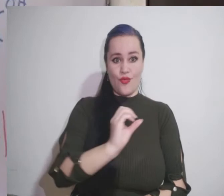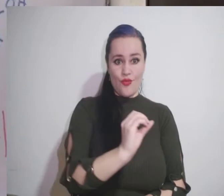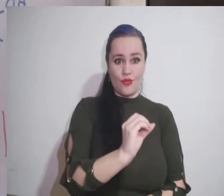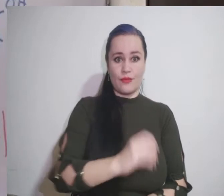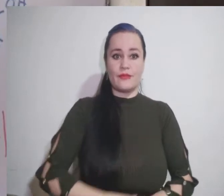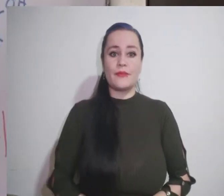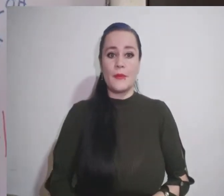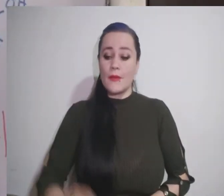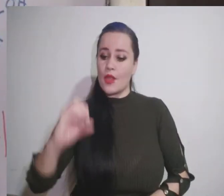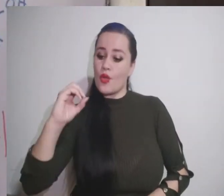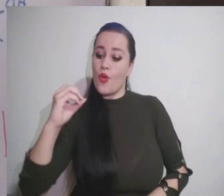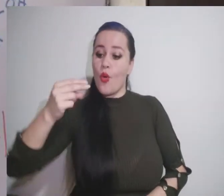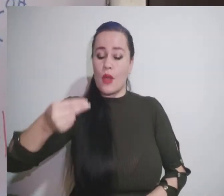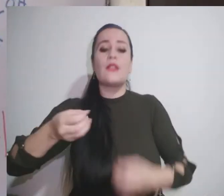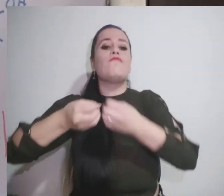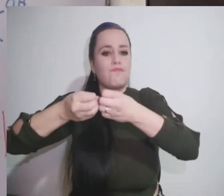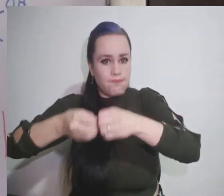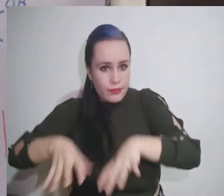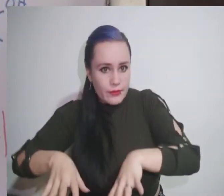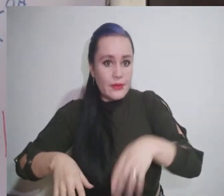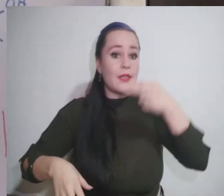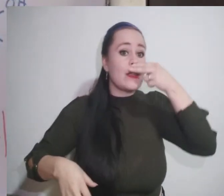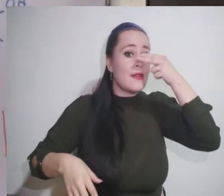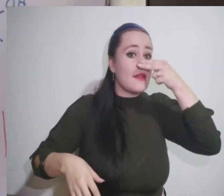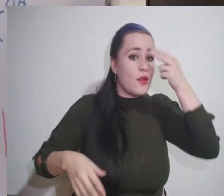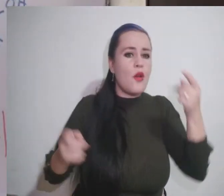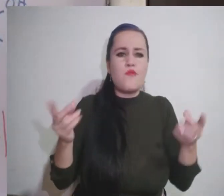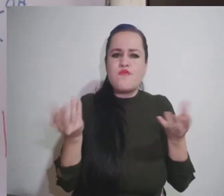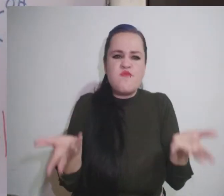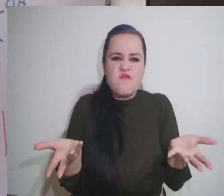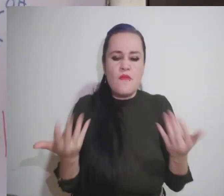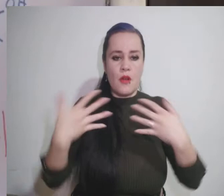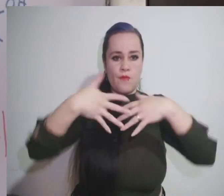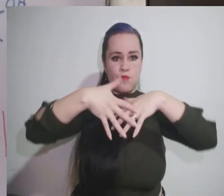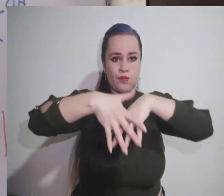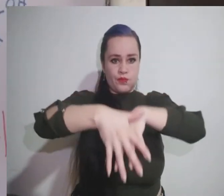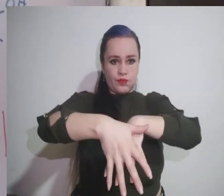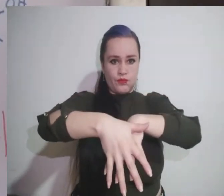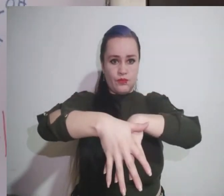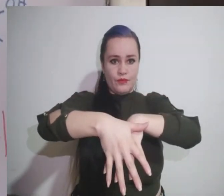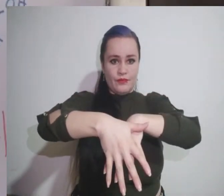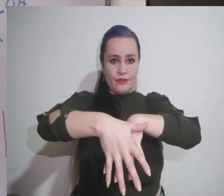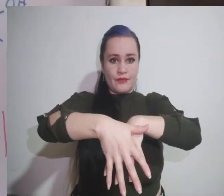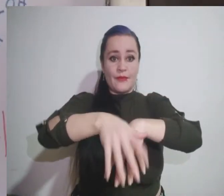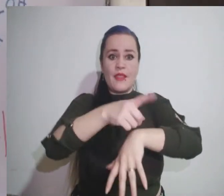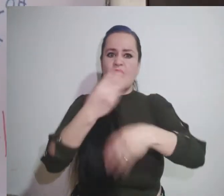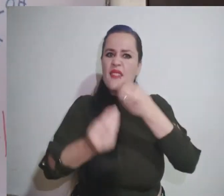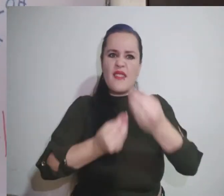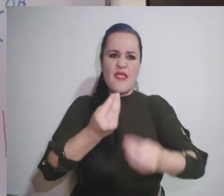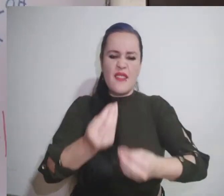Pierde este OH, pierde este hidrógeno y aquí es donde se forma,